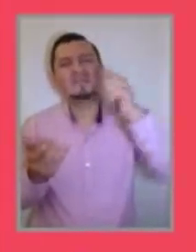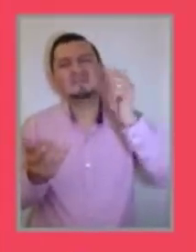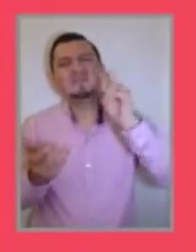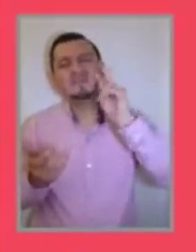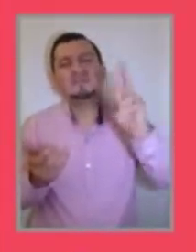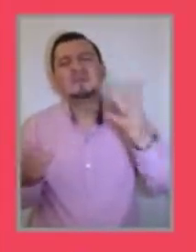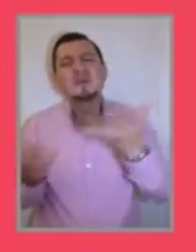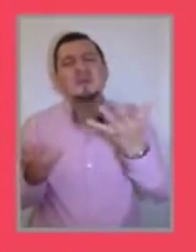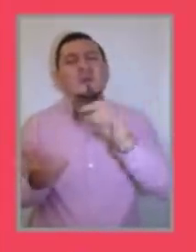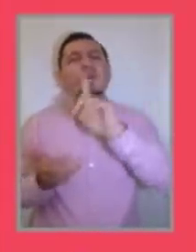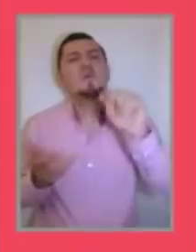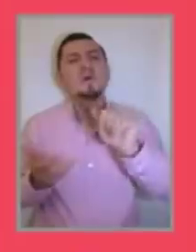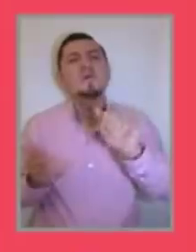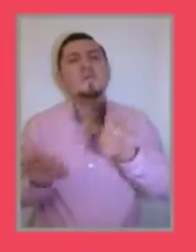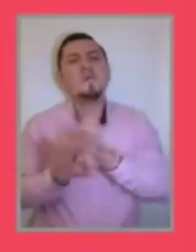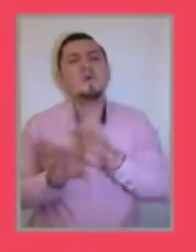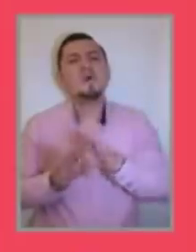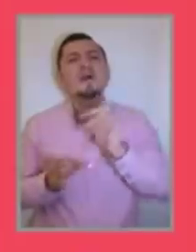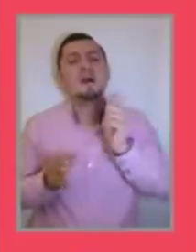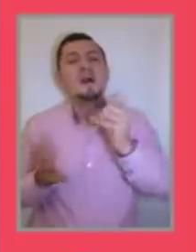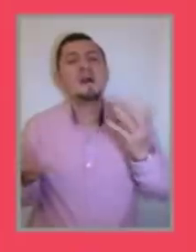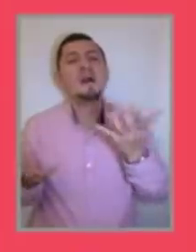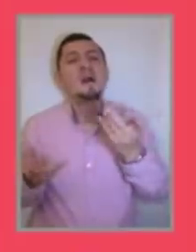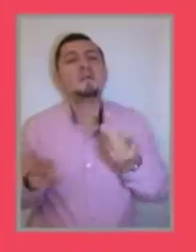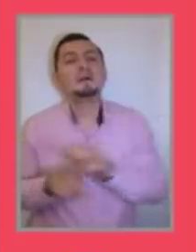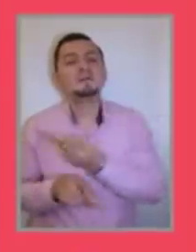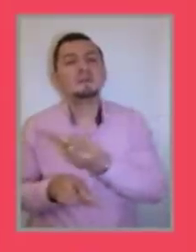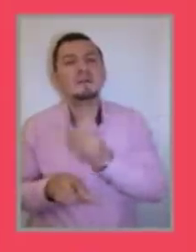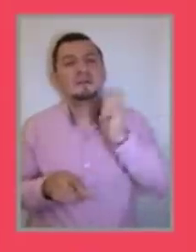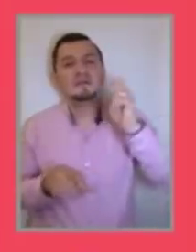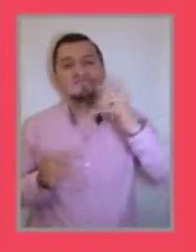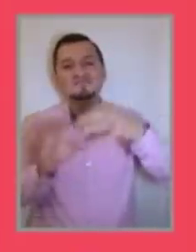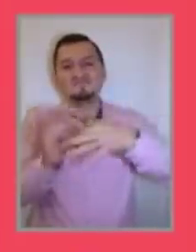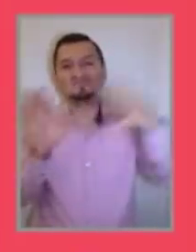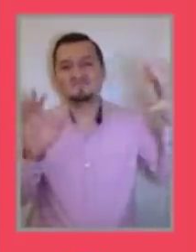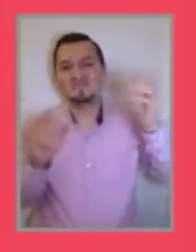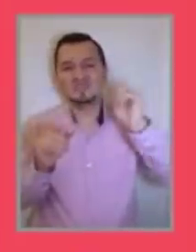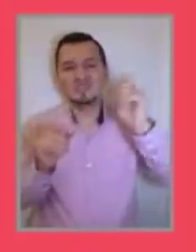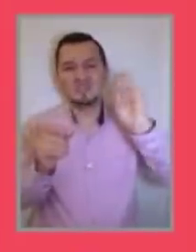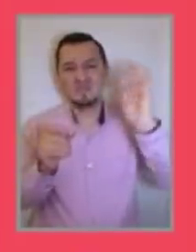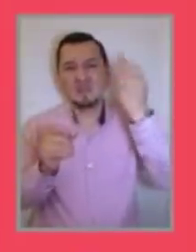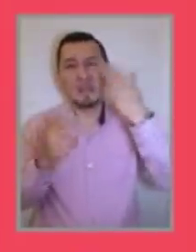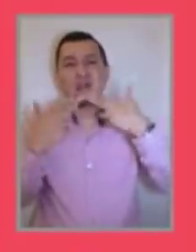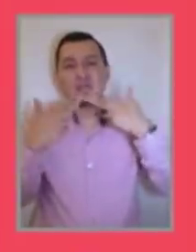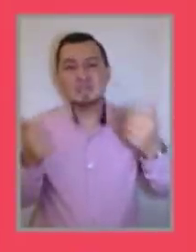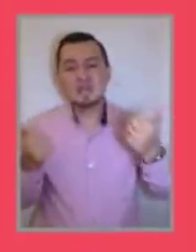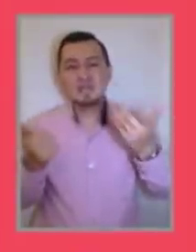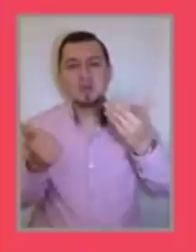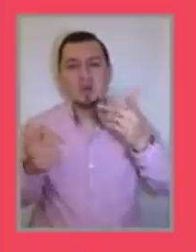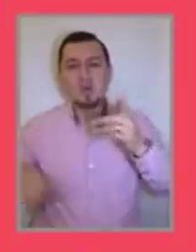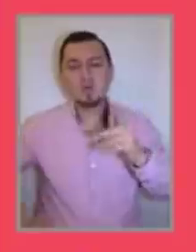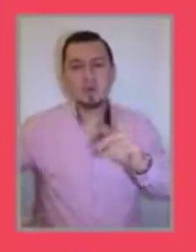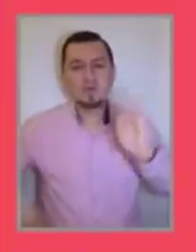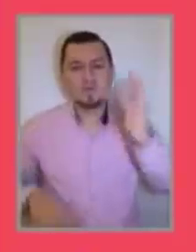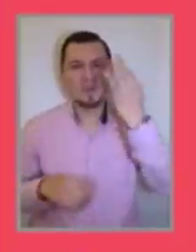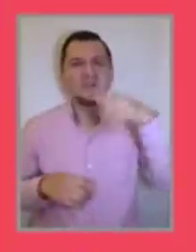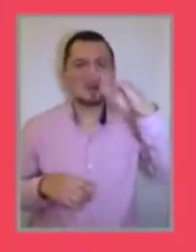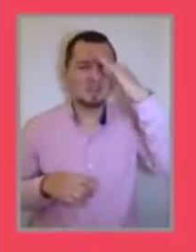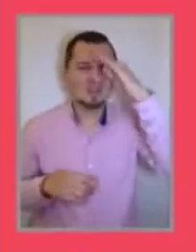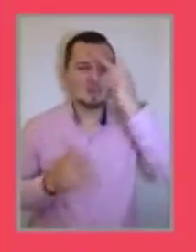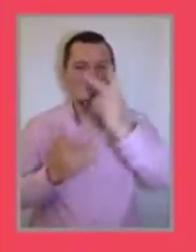va a presentar? ¿En qué día? Allá a la Secretaría de Hacienda, al Gobierno Federal. ¿Qué tiene acerca de